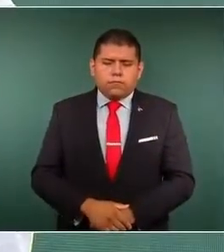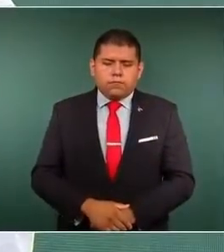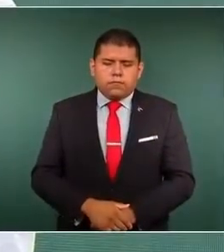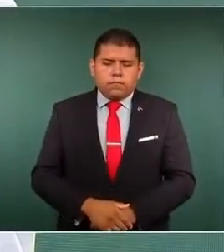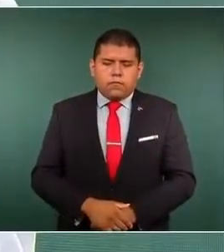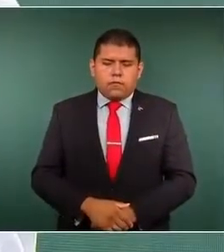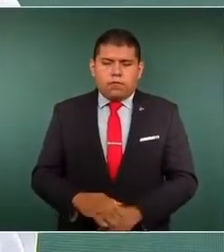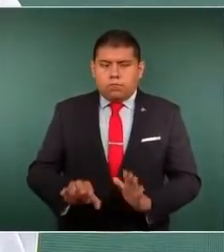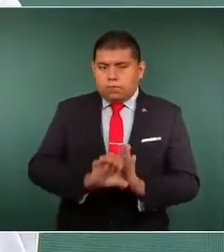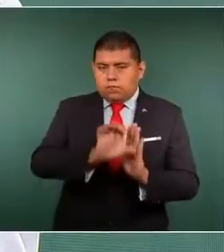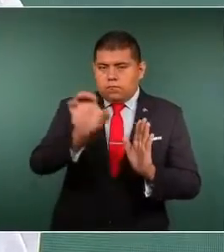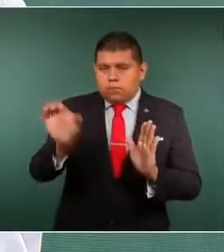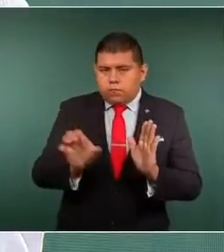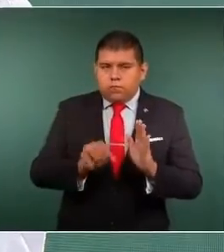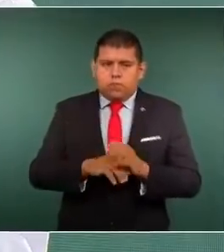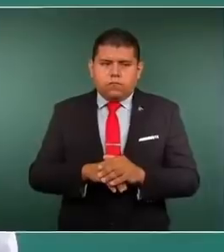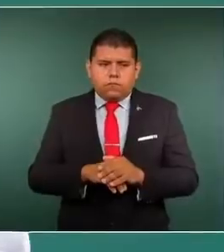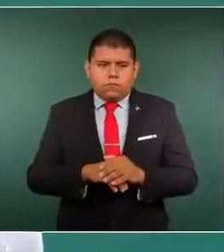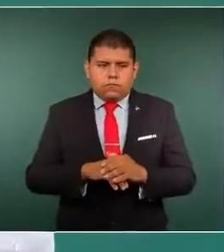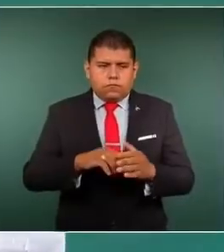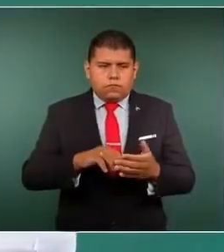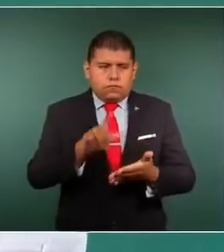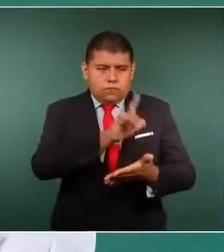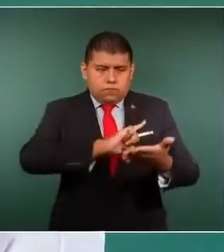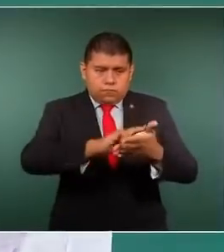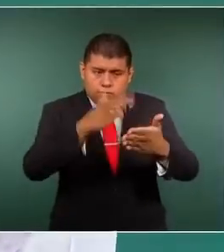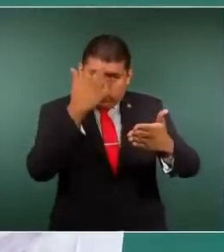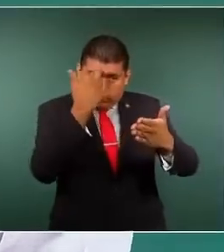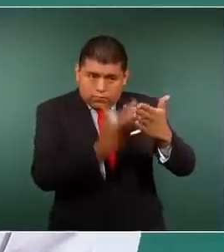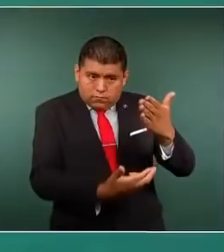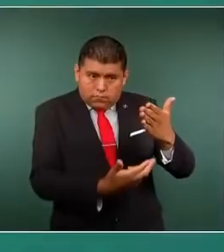delitos pero tampoco